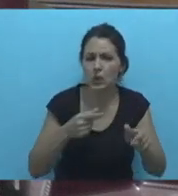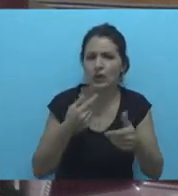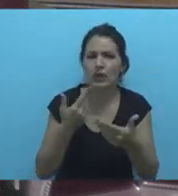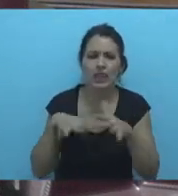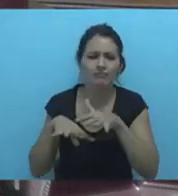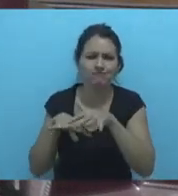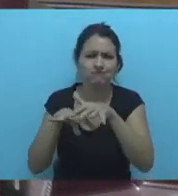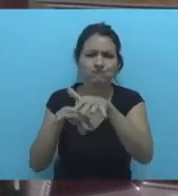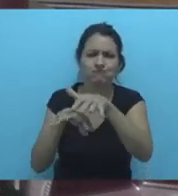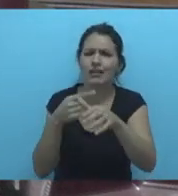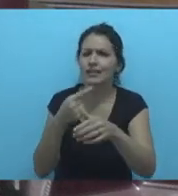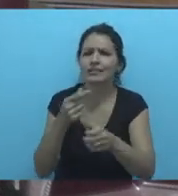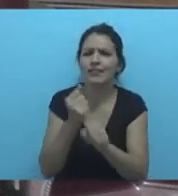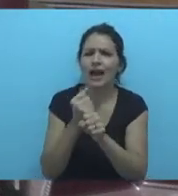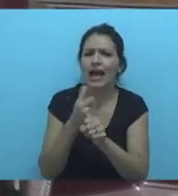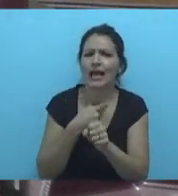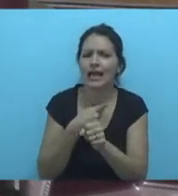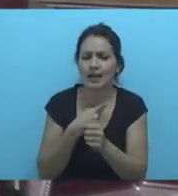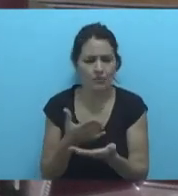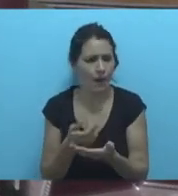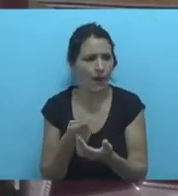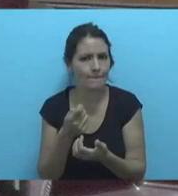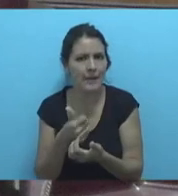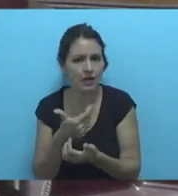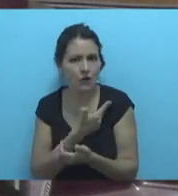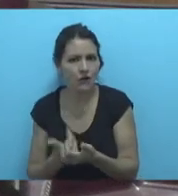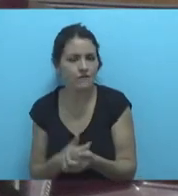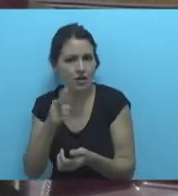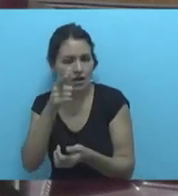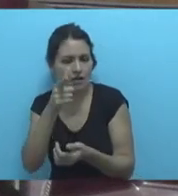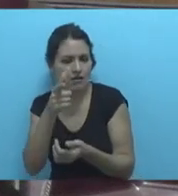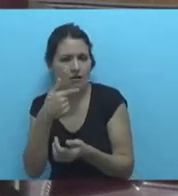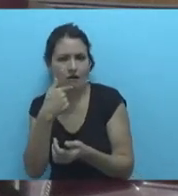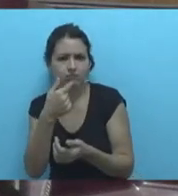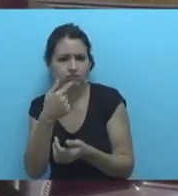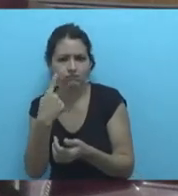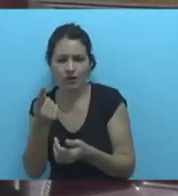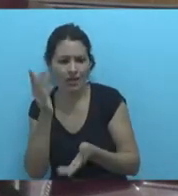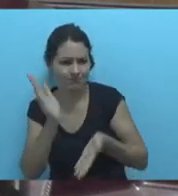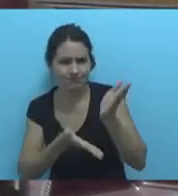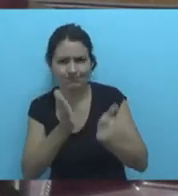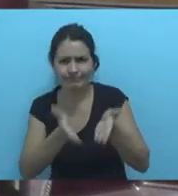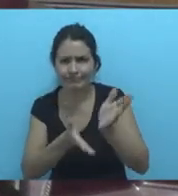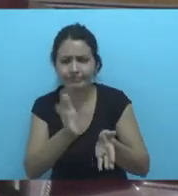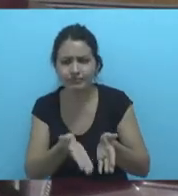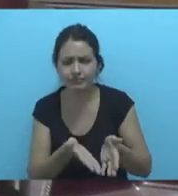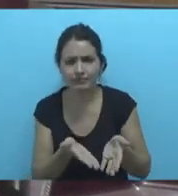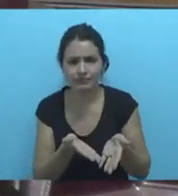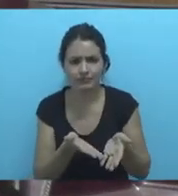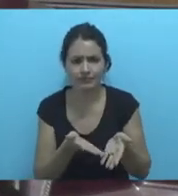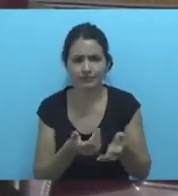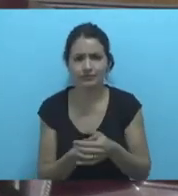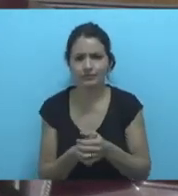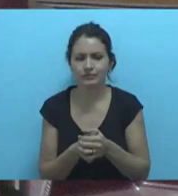goma, palazos y represión. Hoy en esa provincia atraviesa una verdadera crisis institucional. La